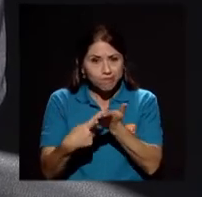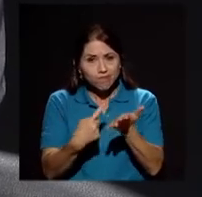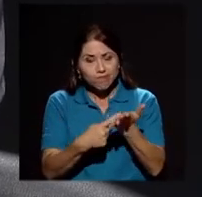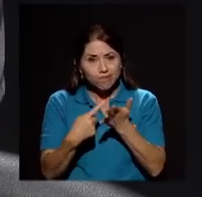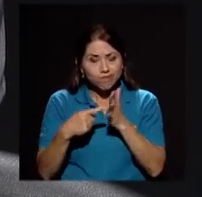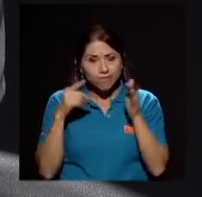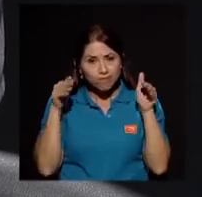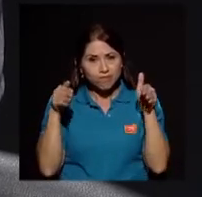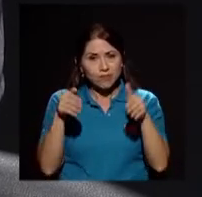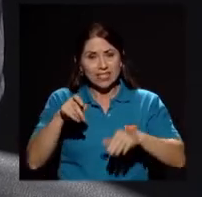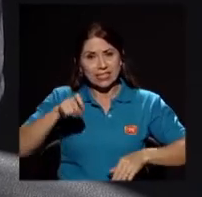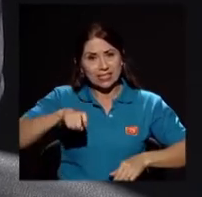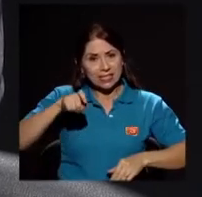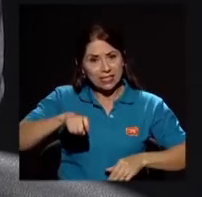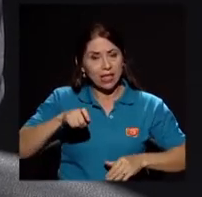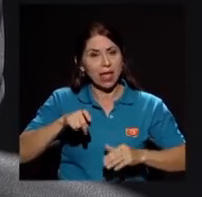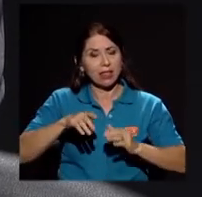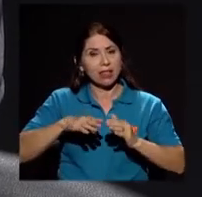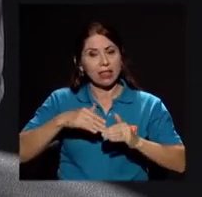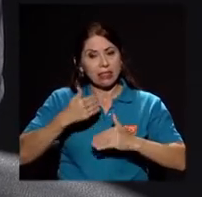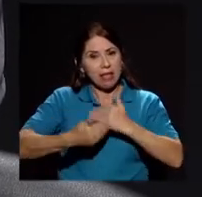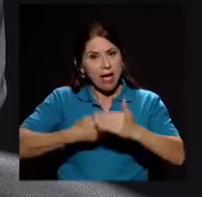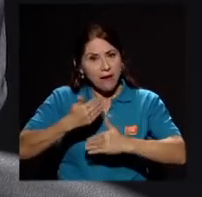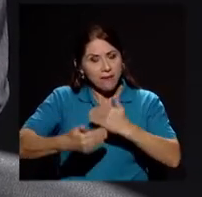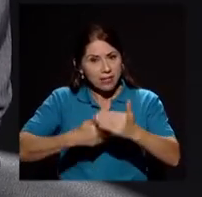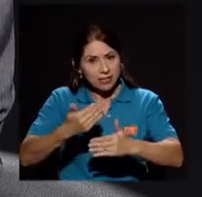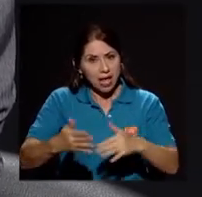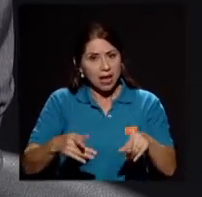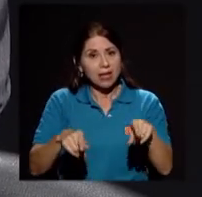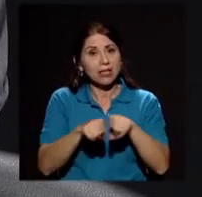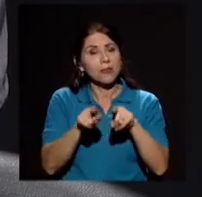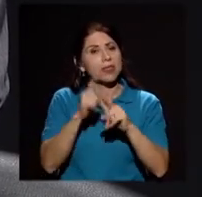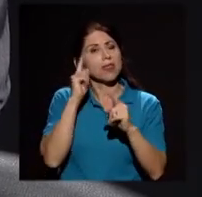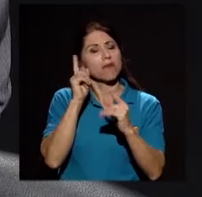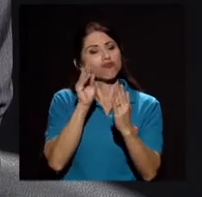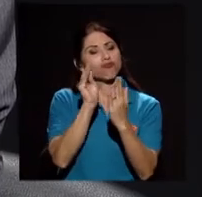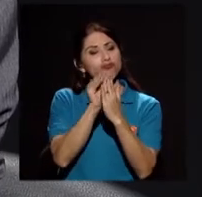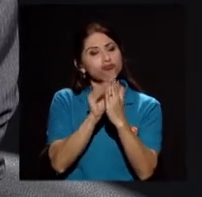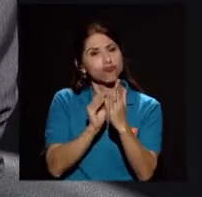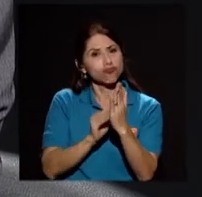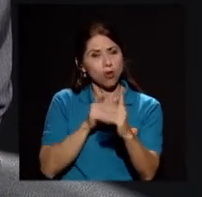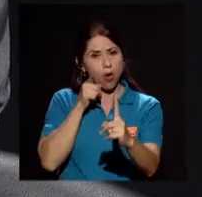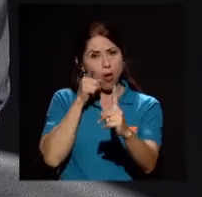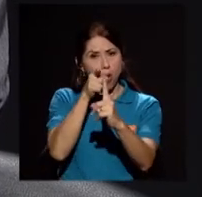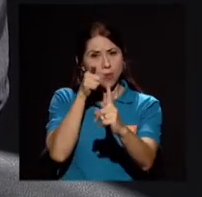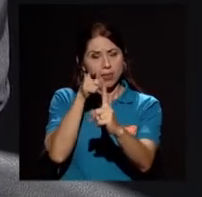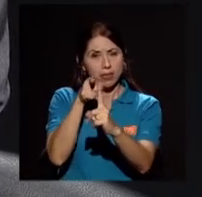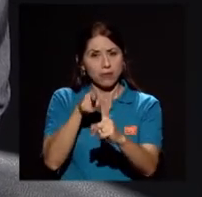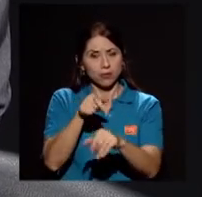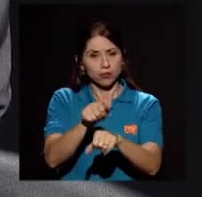de pensar de trabajo objetivos concretos